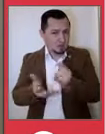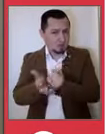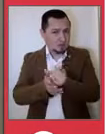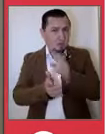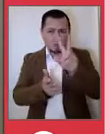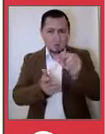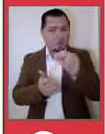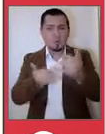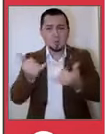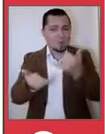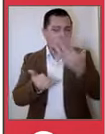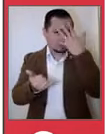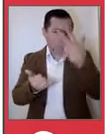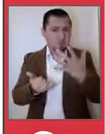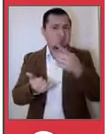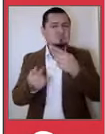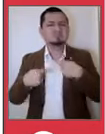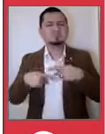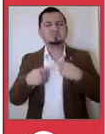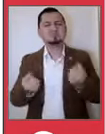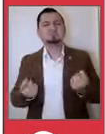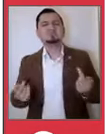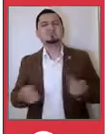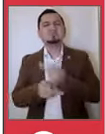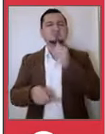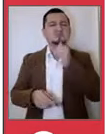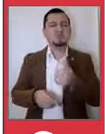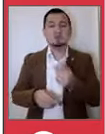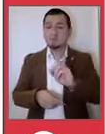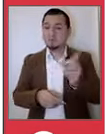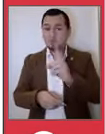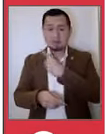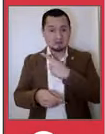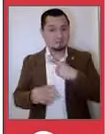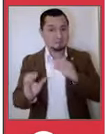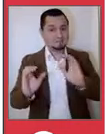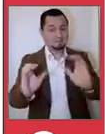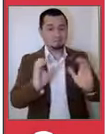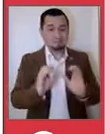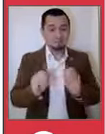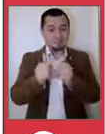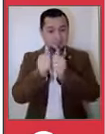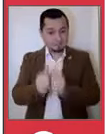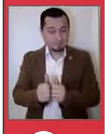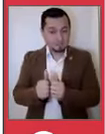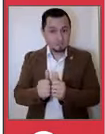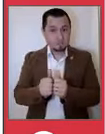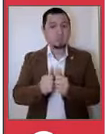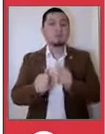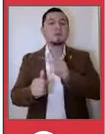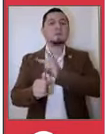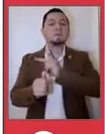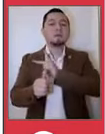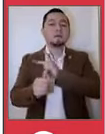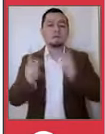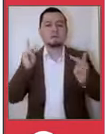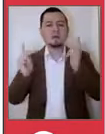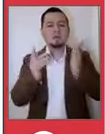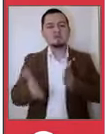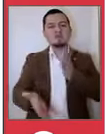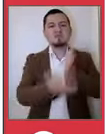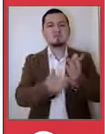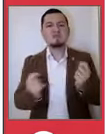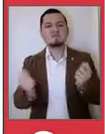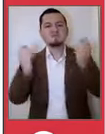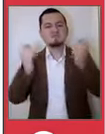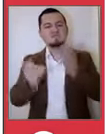entenderlo como que tenemos todos que cuidarlos porque no solamente es que ellos se queden en casa sino que con nuestra visita que con nuestra presencia acerca de ellos